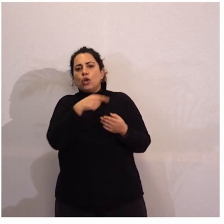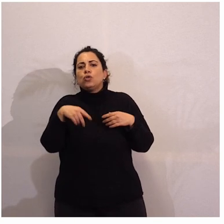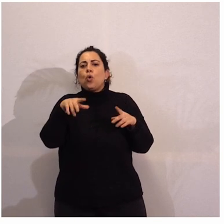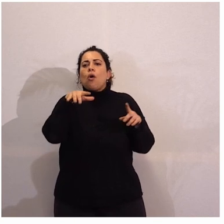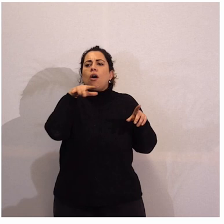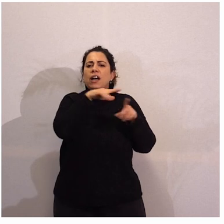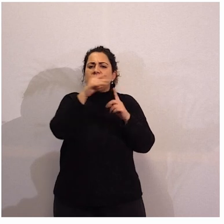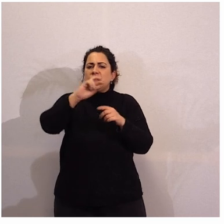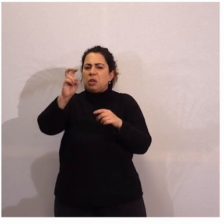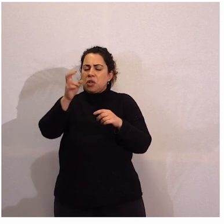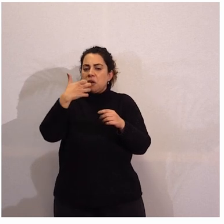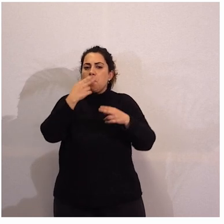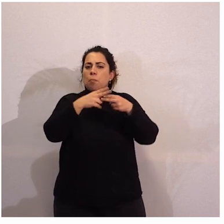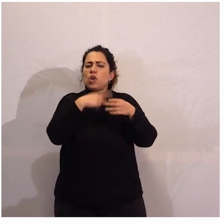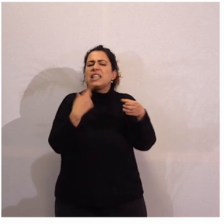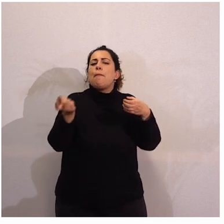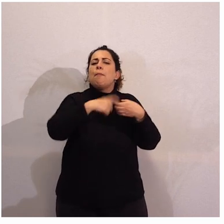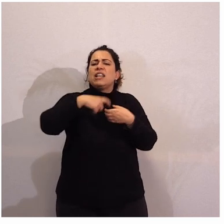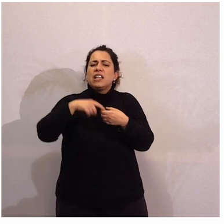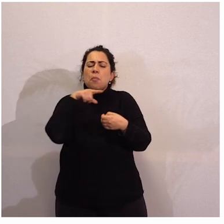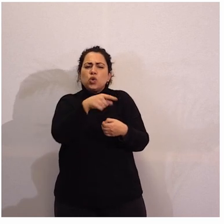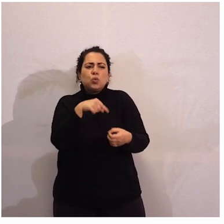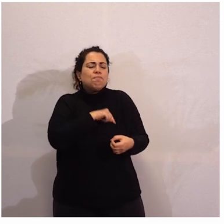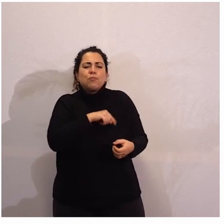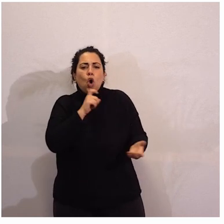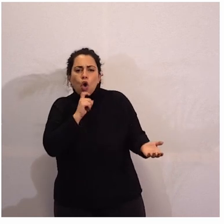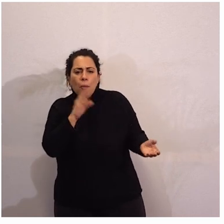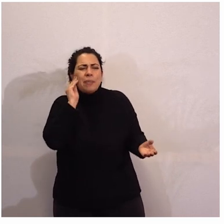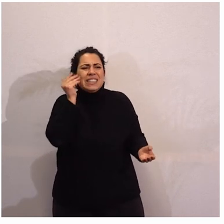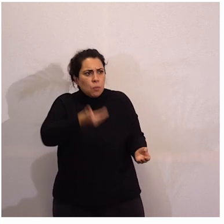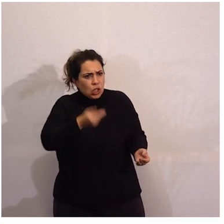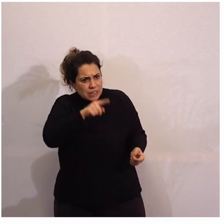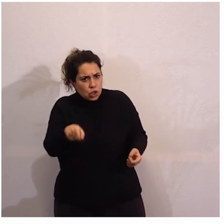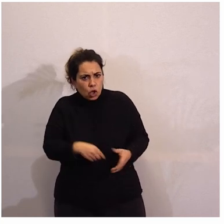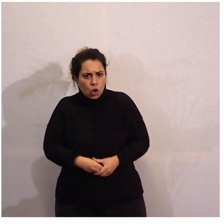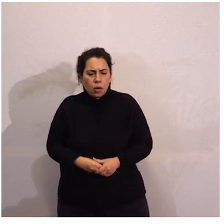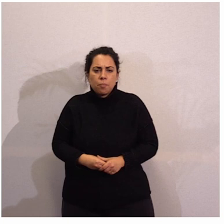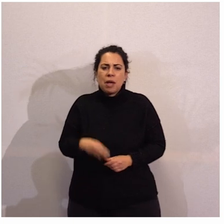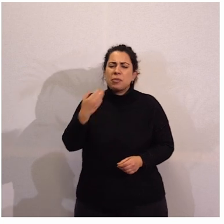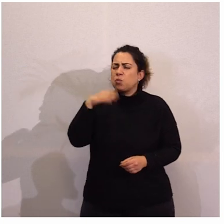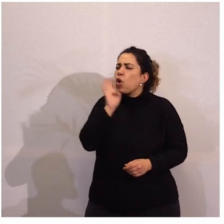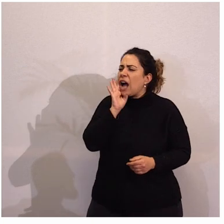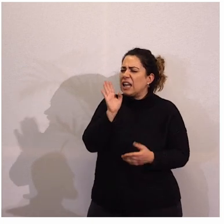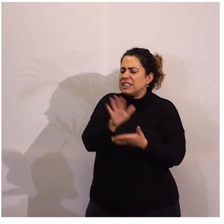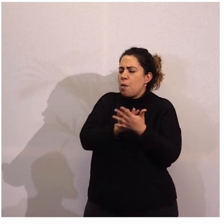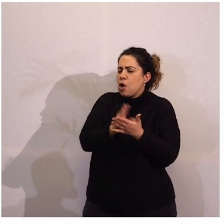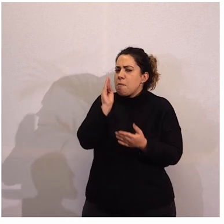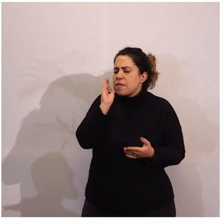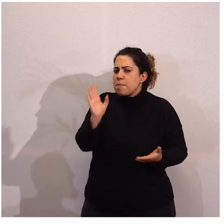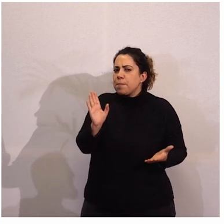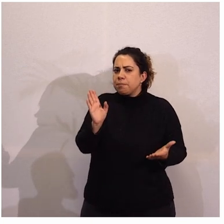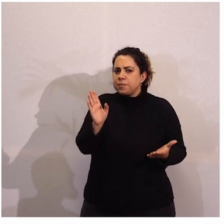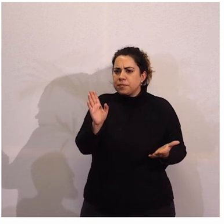sitios políticos. ¿Cómo vives esto? ¿Piensas que es importante? De alguna manera, ya te lo decía antes,